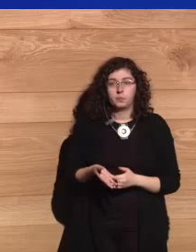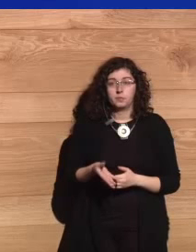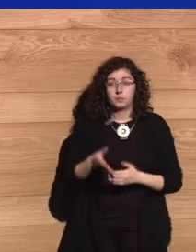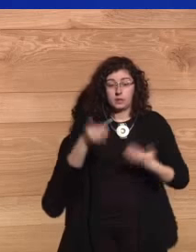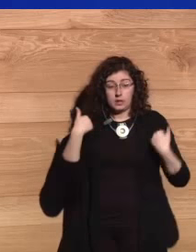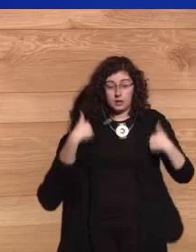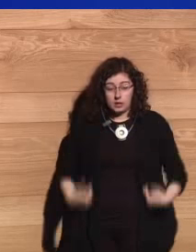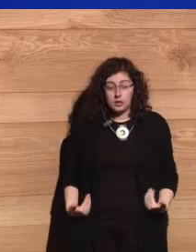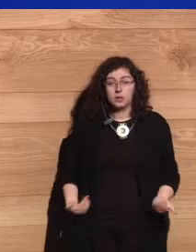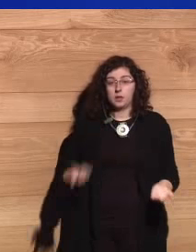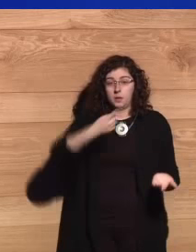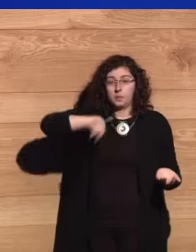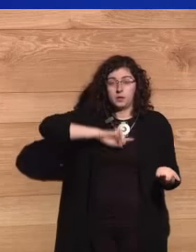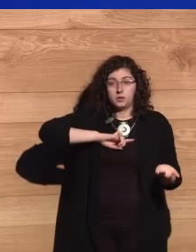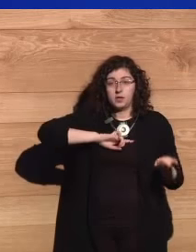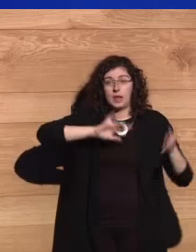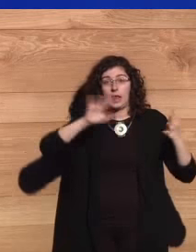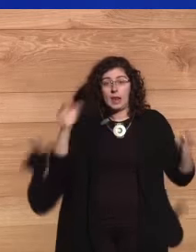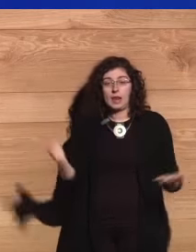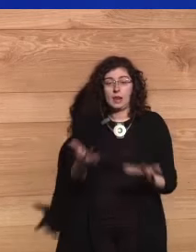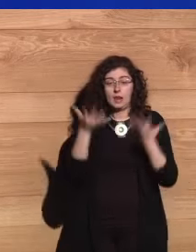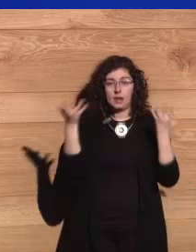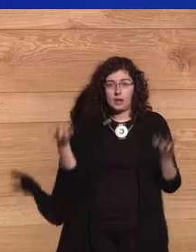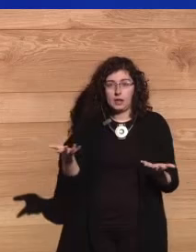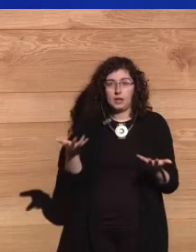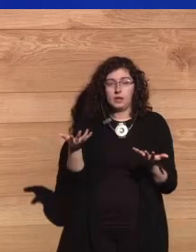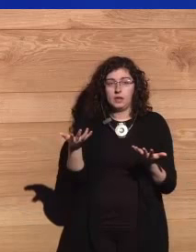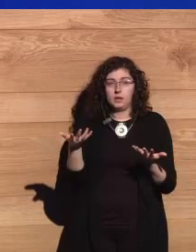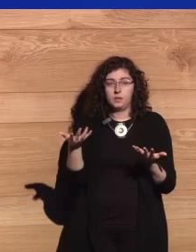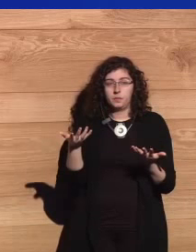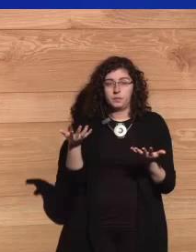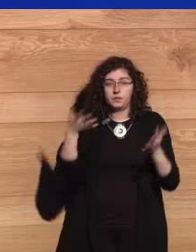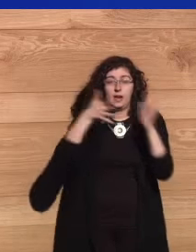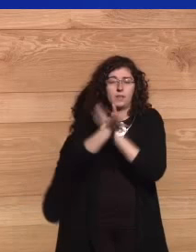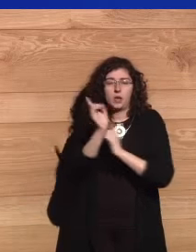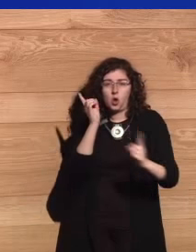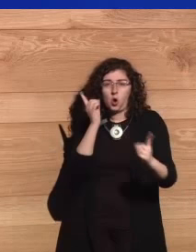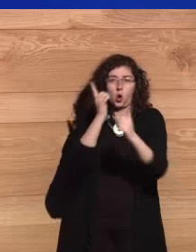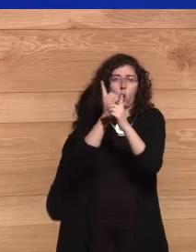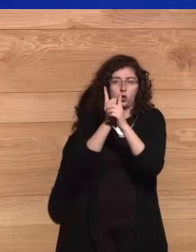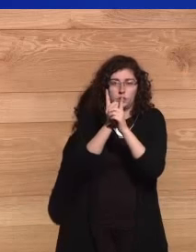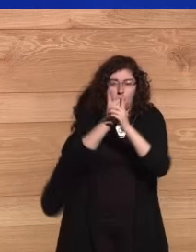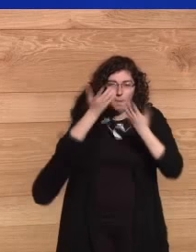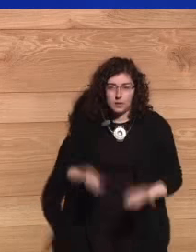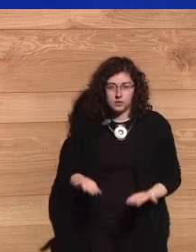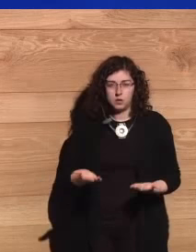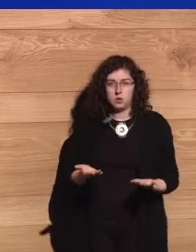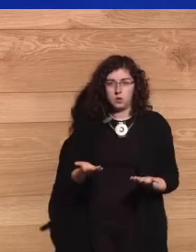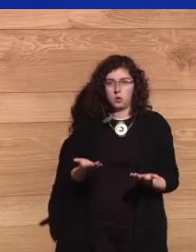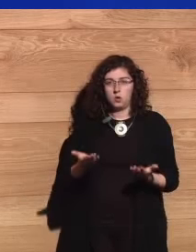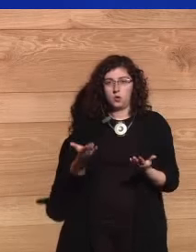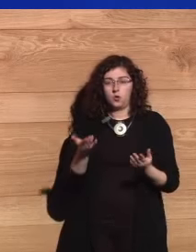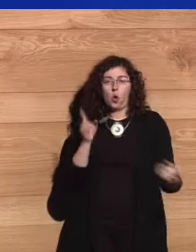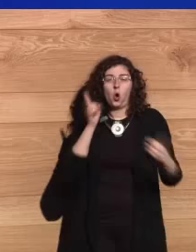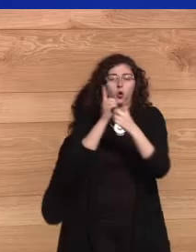nosotros, la ligereza se experimenta como lo contrario de lo pesado. Lo ligero es lo que